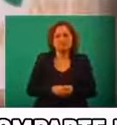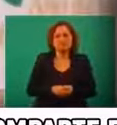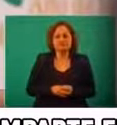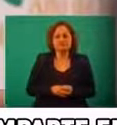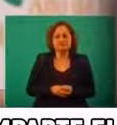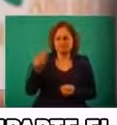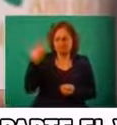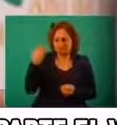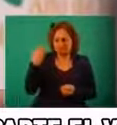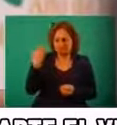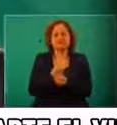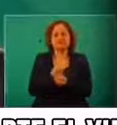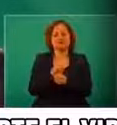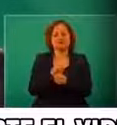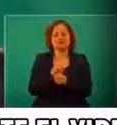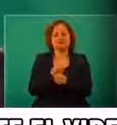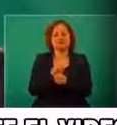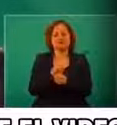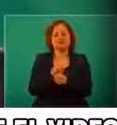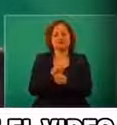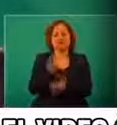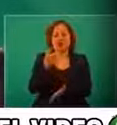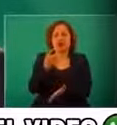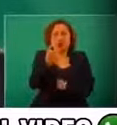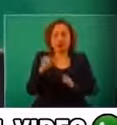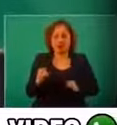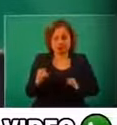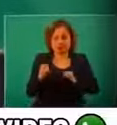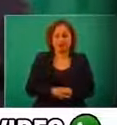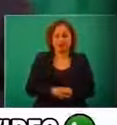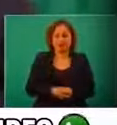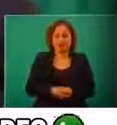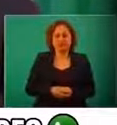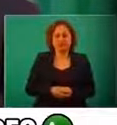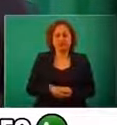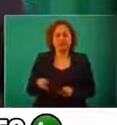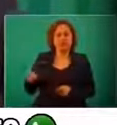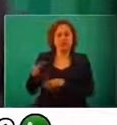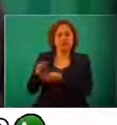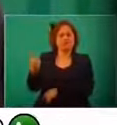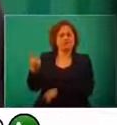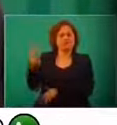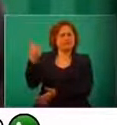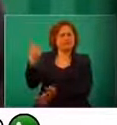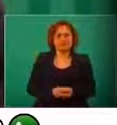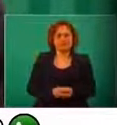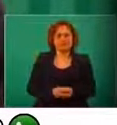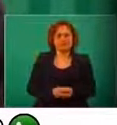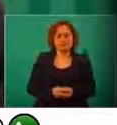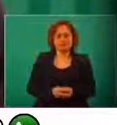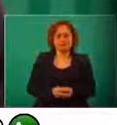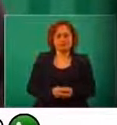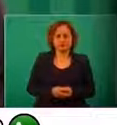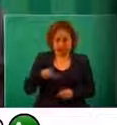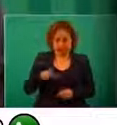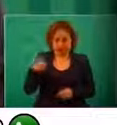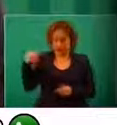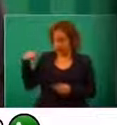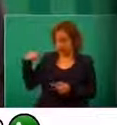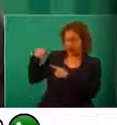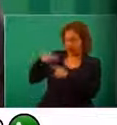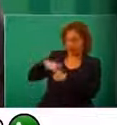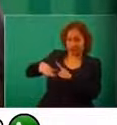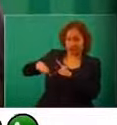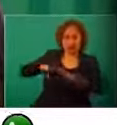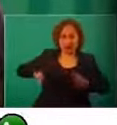solo había un organismo autónomo en el país, el Banco de México. Uno. Y en el periodo